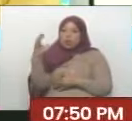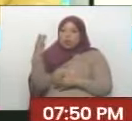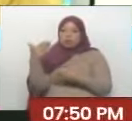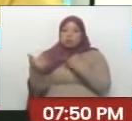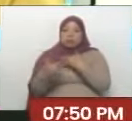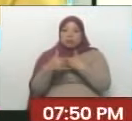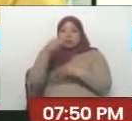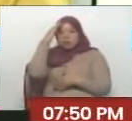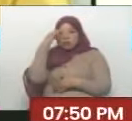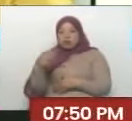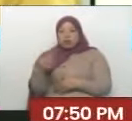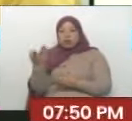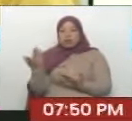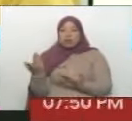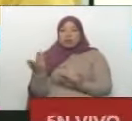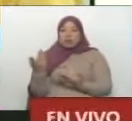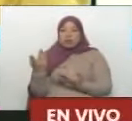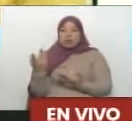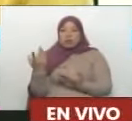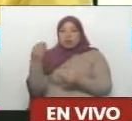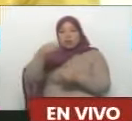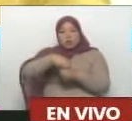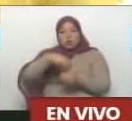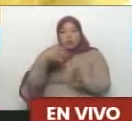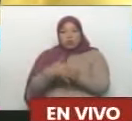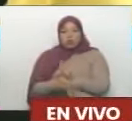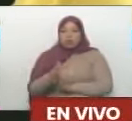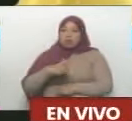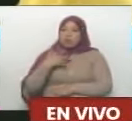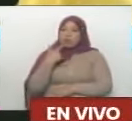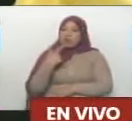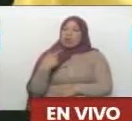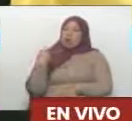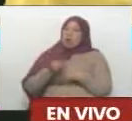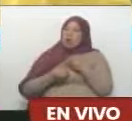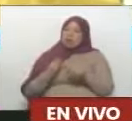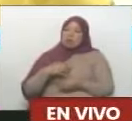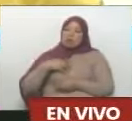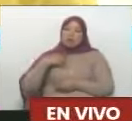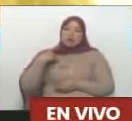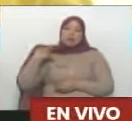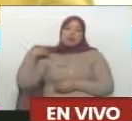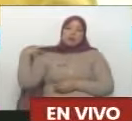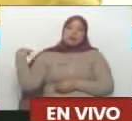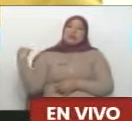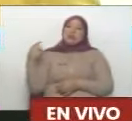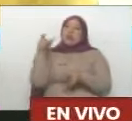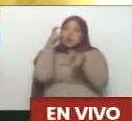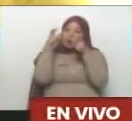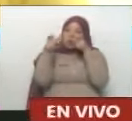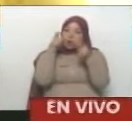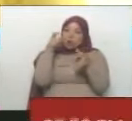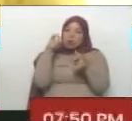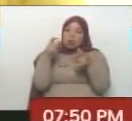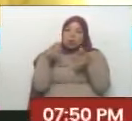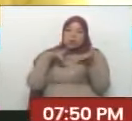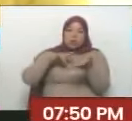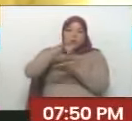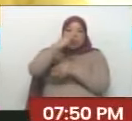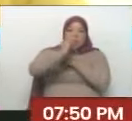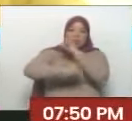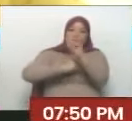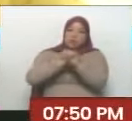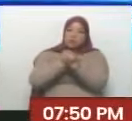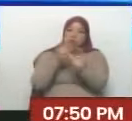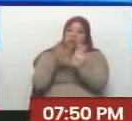detenerlo, era un vuelo supuestamente militar. ¿Qué implicaciones tiene esto? ¿Qué puede decir esto y qué, imagínense, para la seguridad aeronáutica civil internacional,